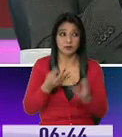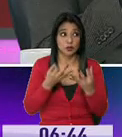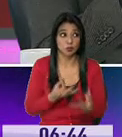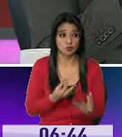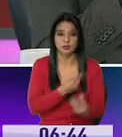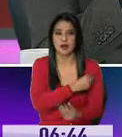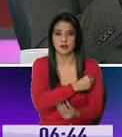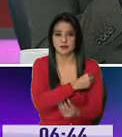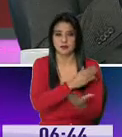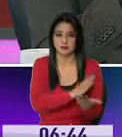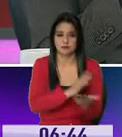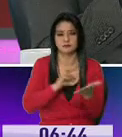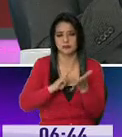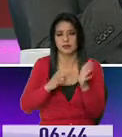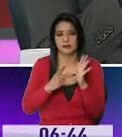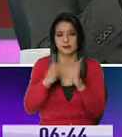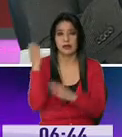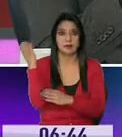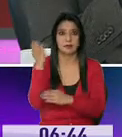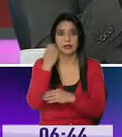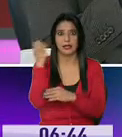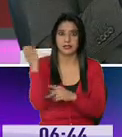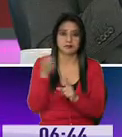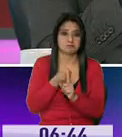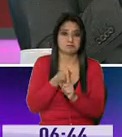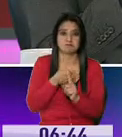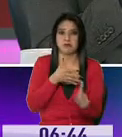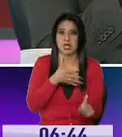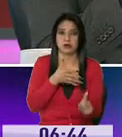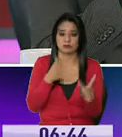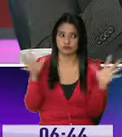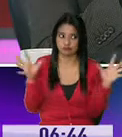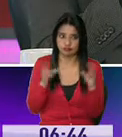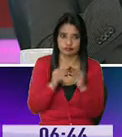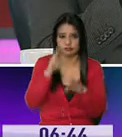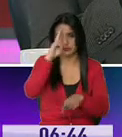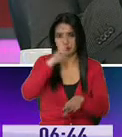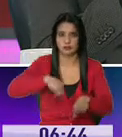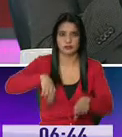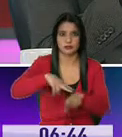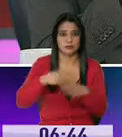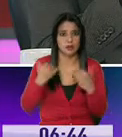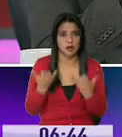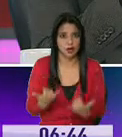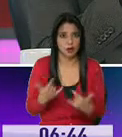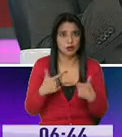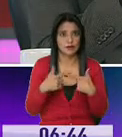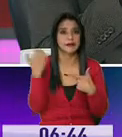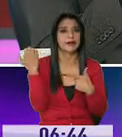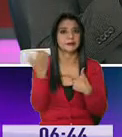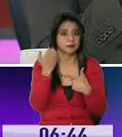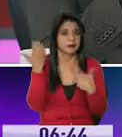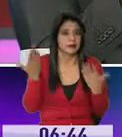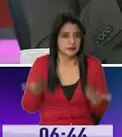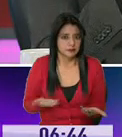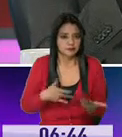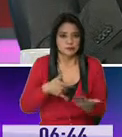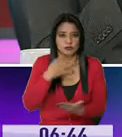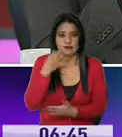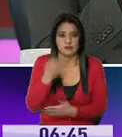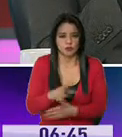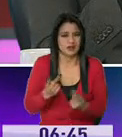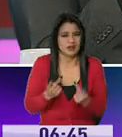respecto al caso concluyeron. Ahora hemos abierto otras también. Estamos siguiéndole el hilo, algunas pistas, alguna información que nos ha